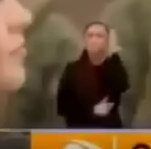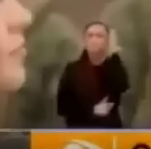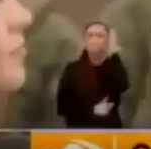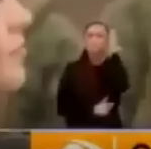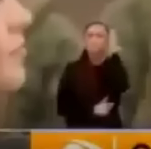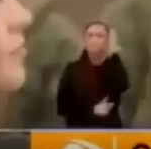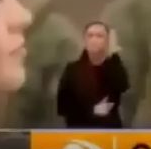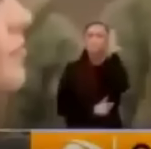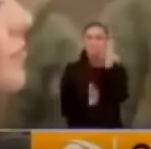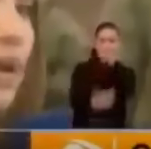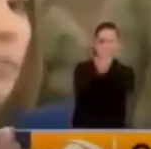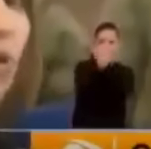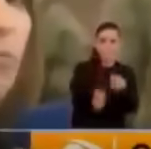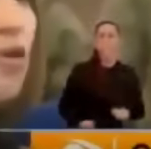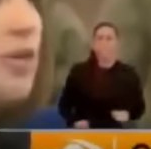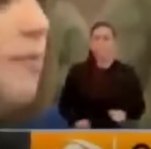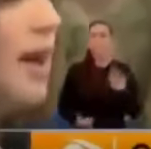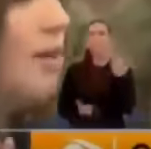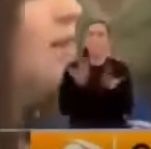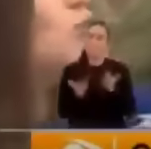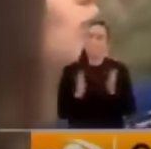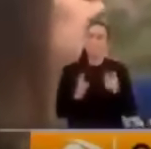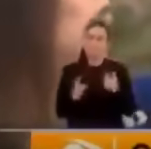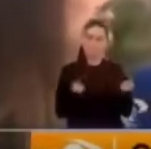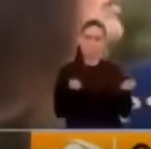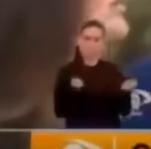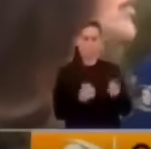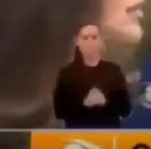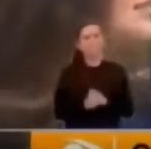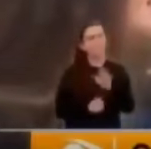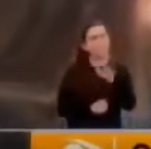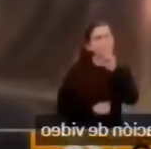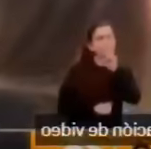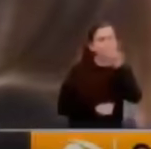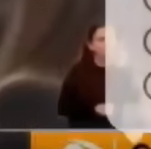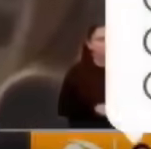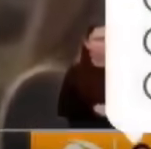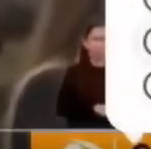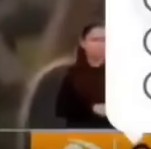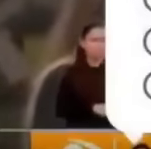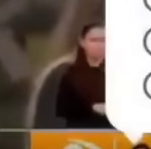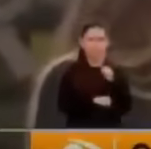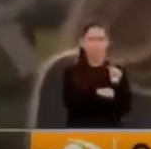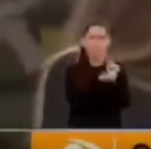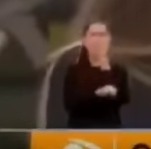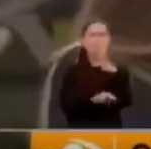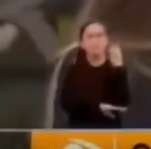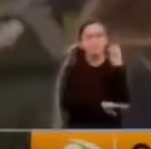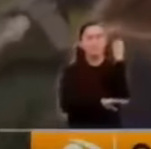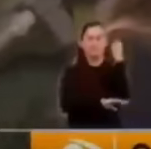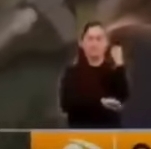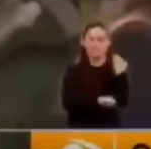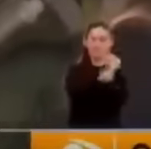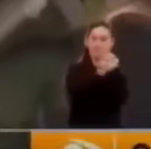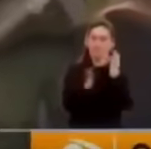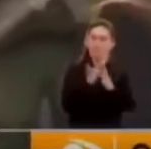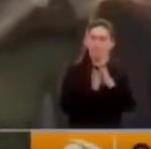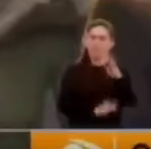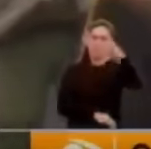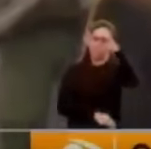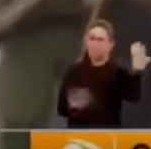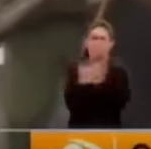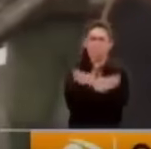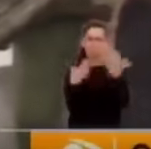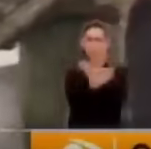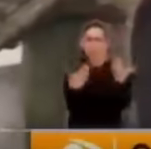estos directores de la DIGIN. General, para cambiar un poco de tema, hablemos un poco de las recientes críticas que hizo el fiscal general respecto a los cambios recientes que hicieron ustedes